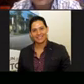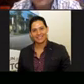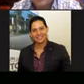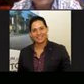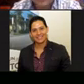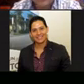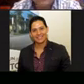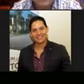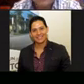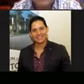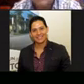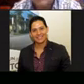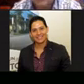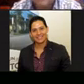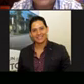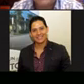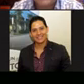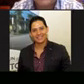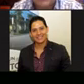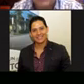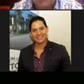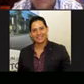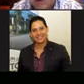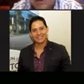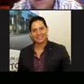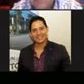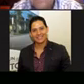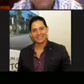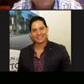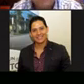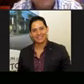entonces nos presentas el Nueva York.